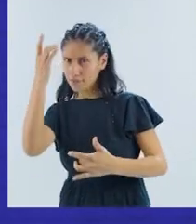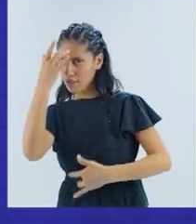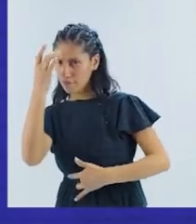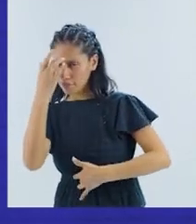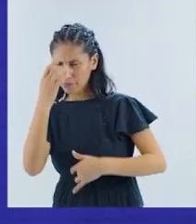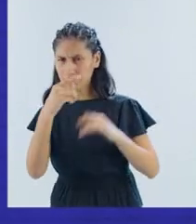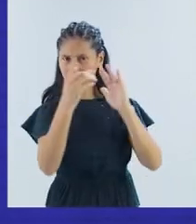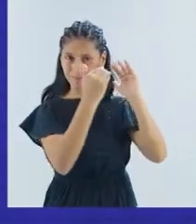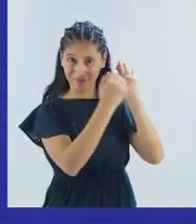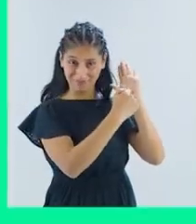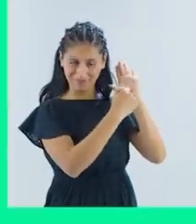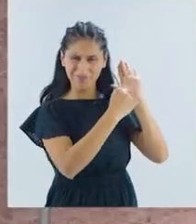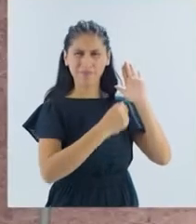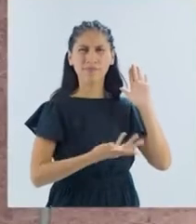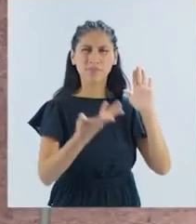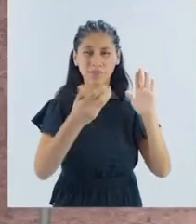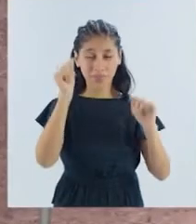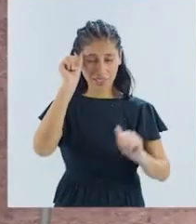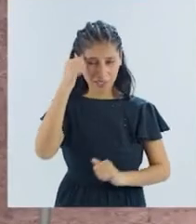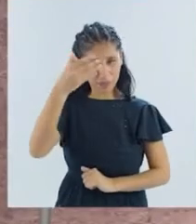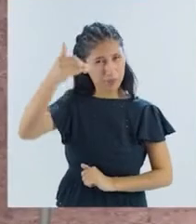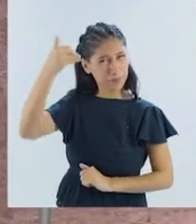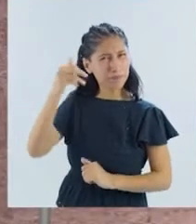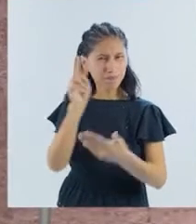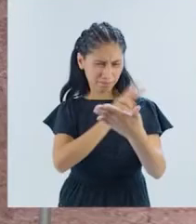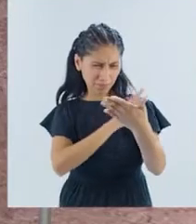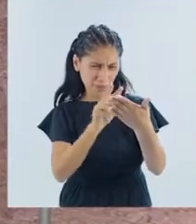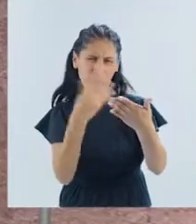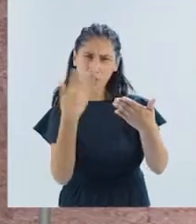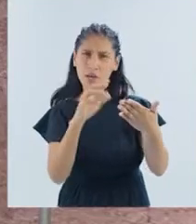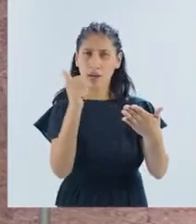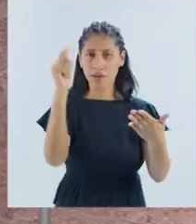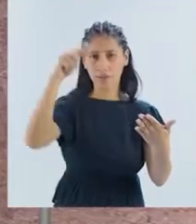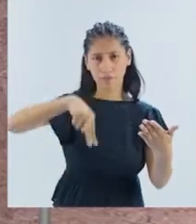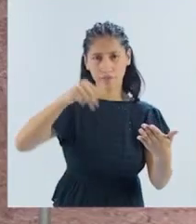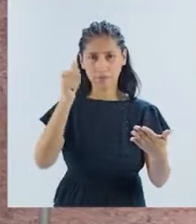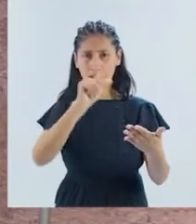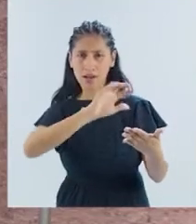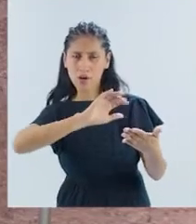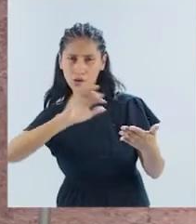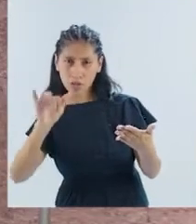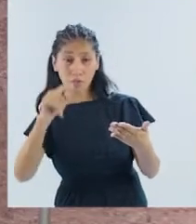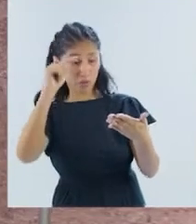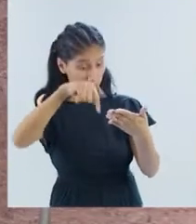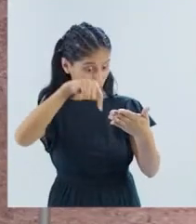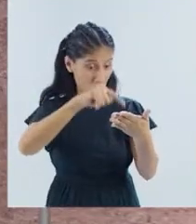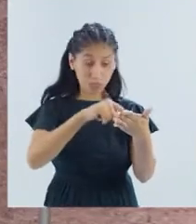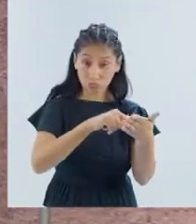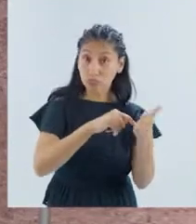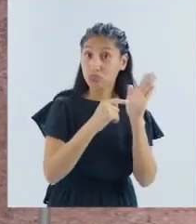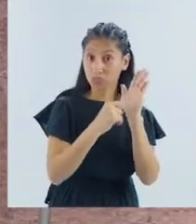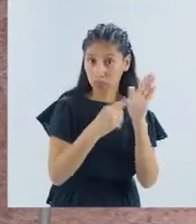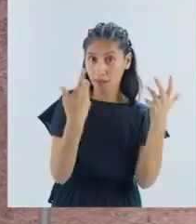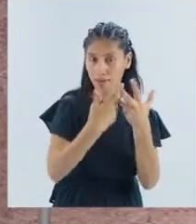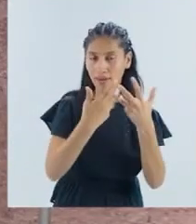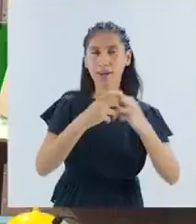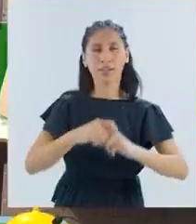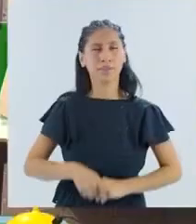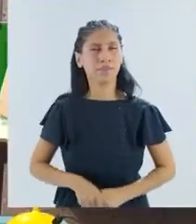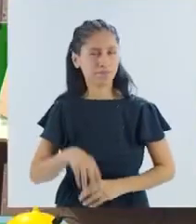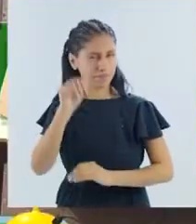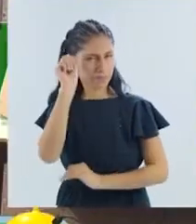entorno. Recordemos la sesión pasada sobre analogías, porque esta situación se trata justamente de eso.